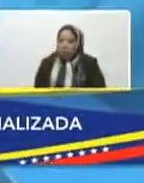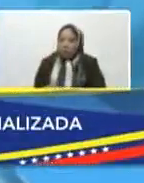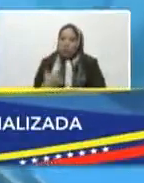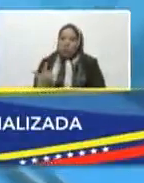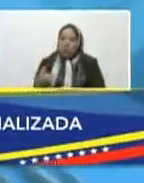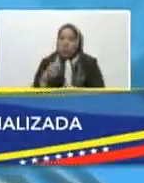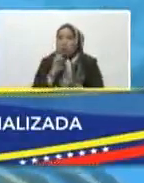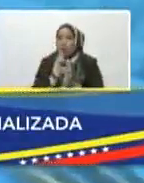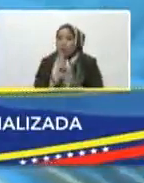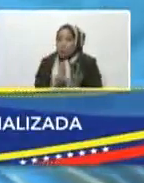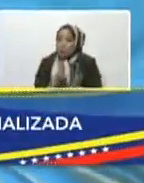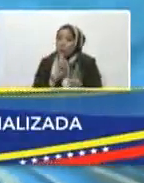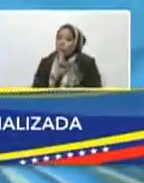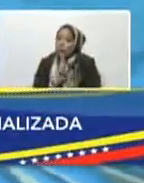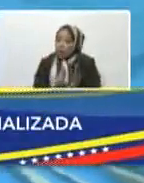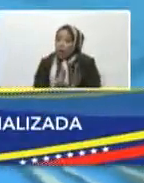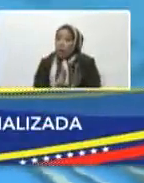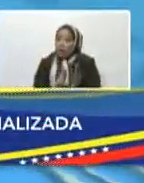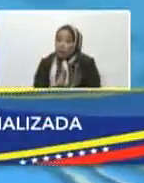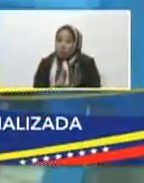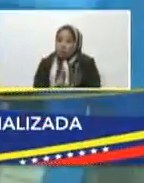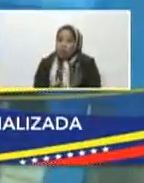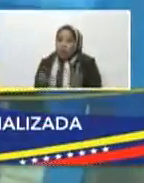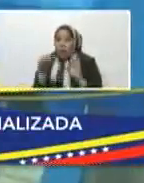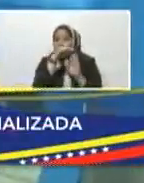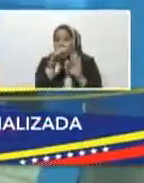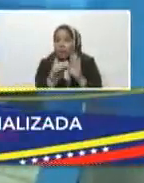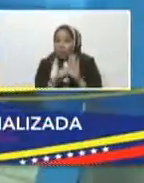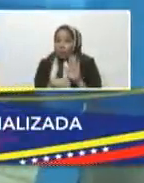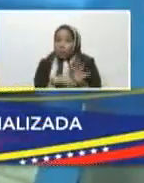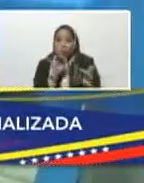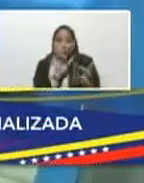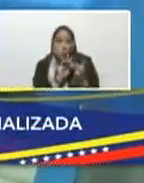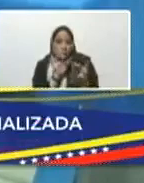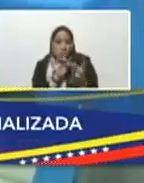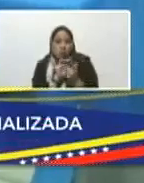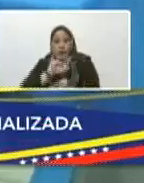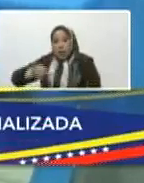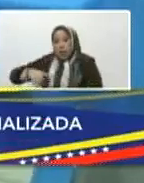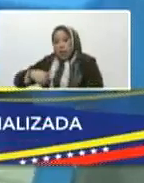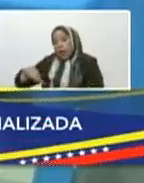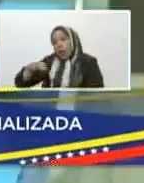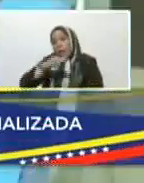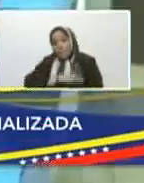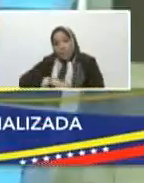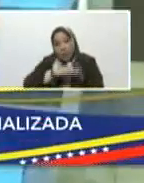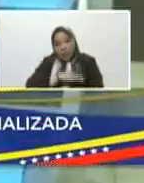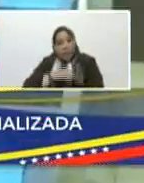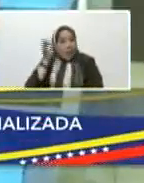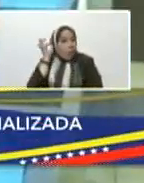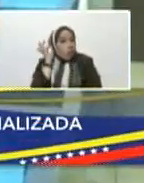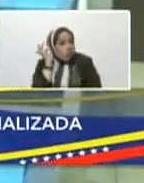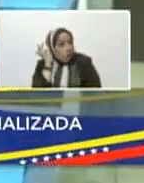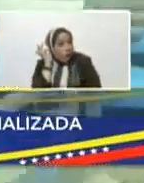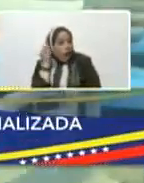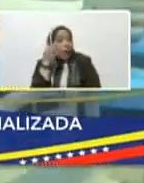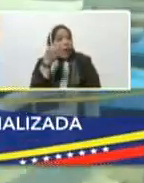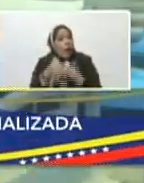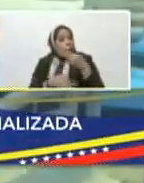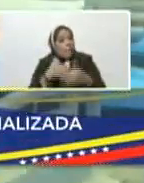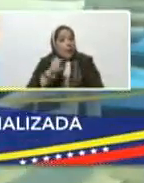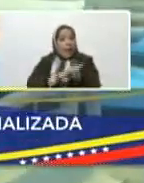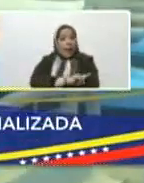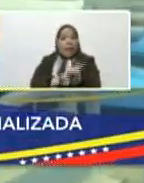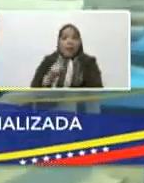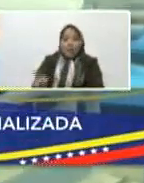dando resultados de sus instrucciones directas, de las instrucciones de nuestra ministra Magaly Gutiérrez, donde nos ha encomendado la